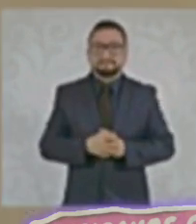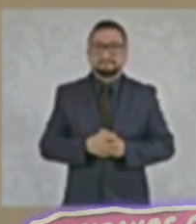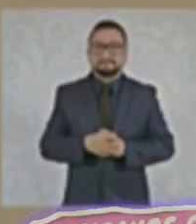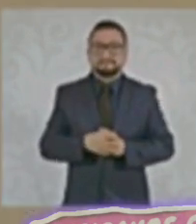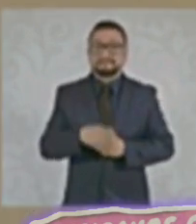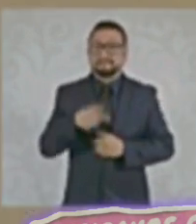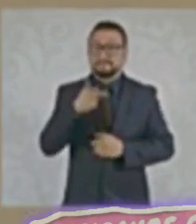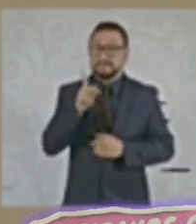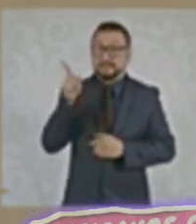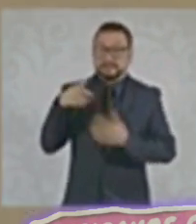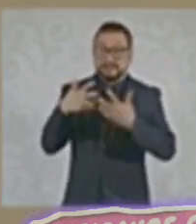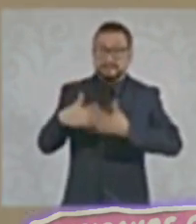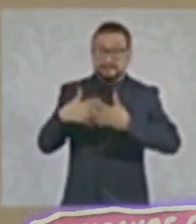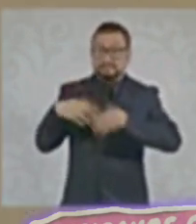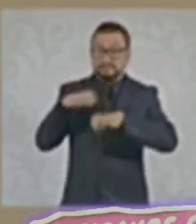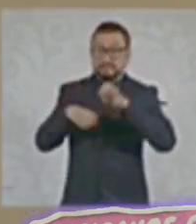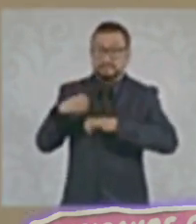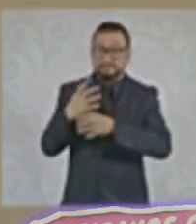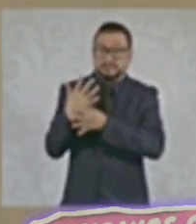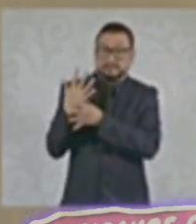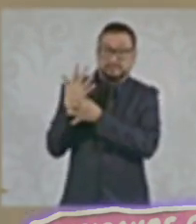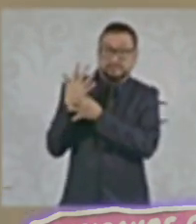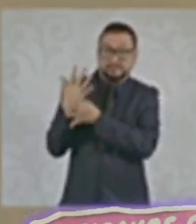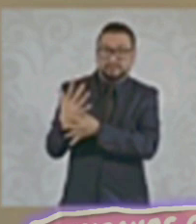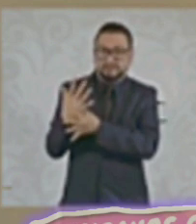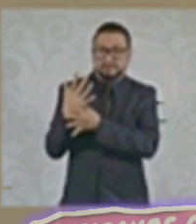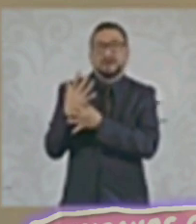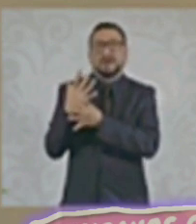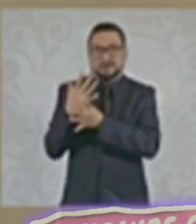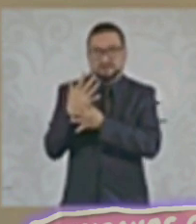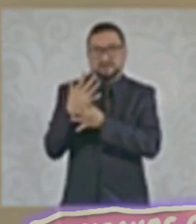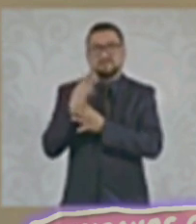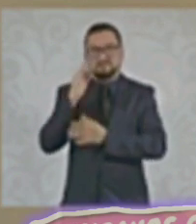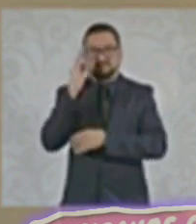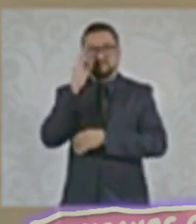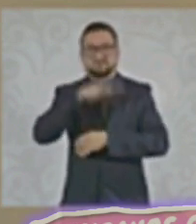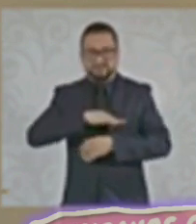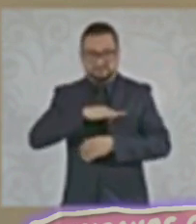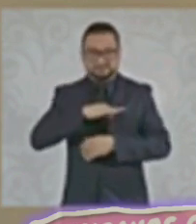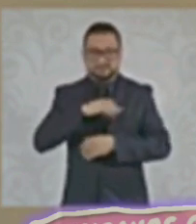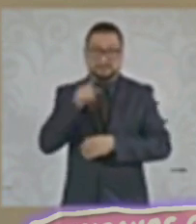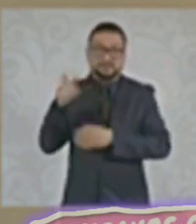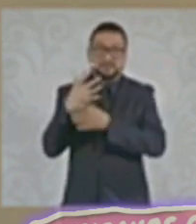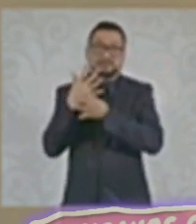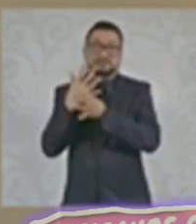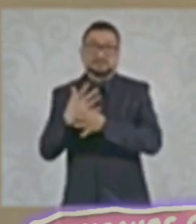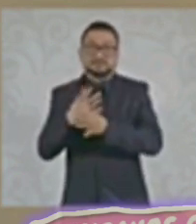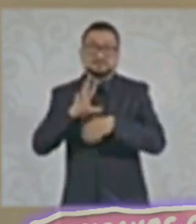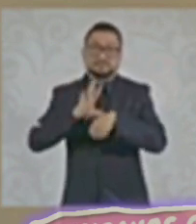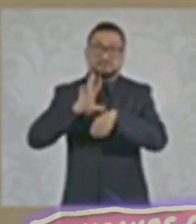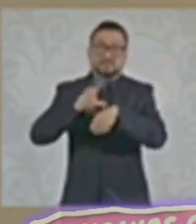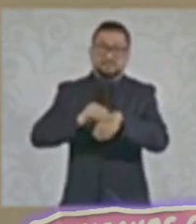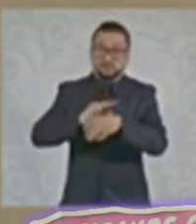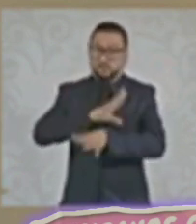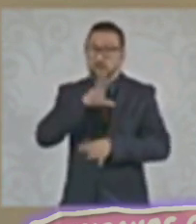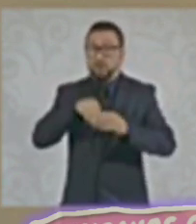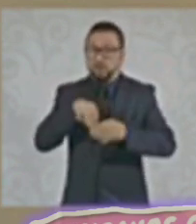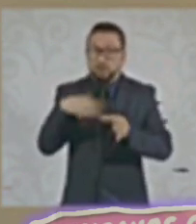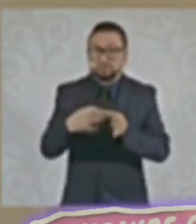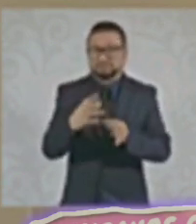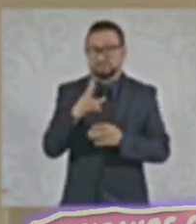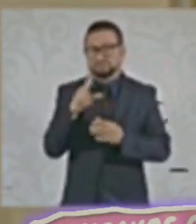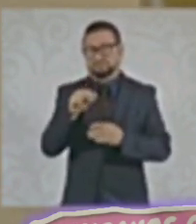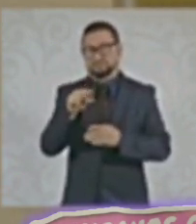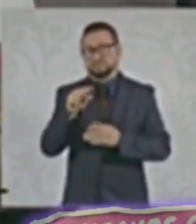empresa ha dado una serie de declaraciones falsas, entre otras que dice que tiene todos los permisos. No es verdad. En